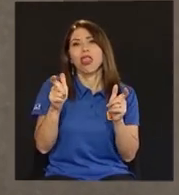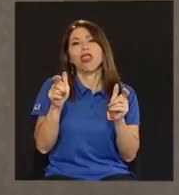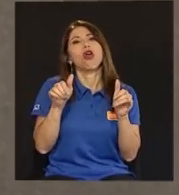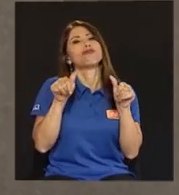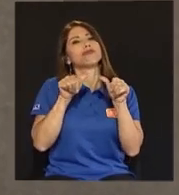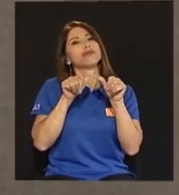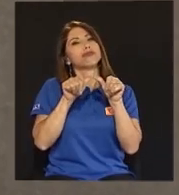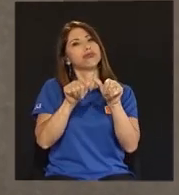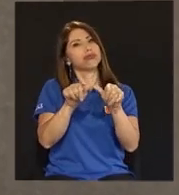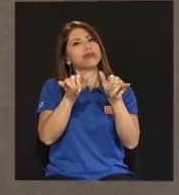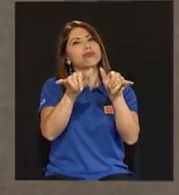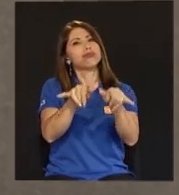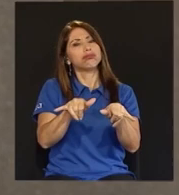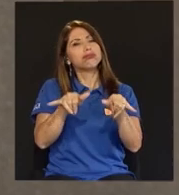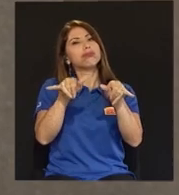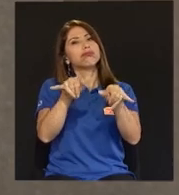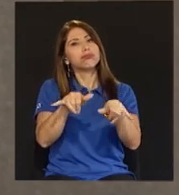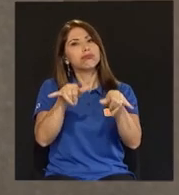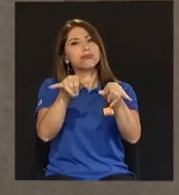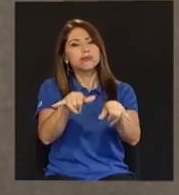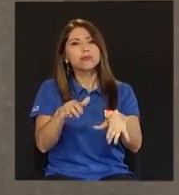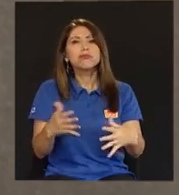sostenida, o que